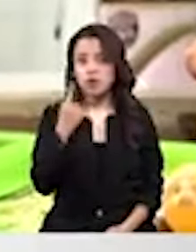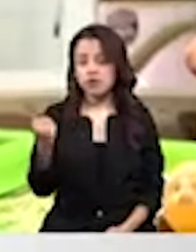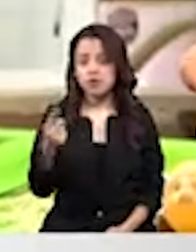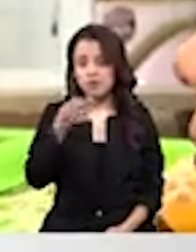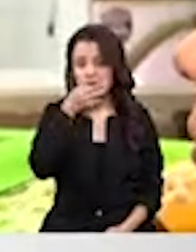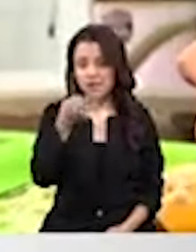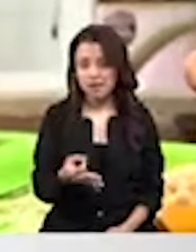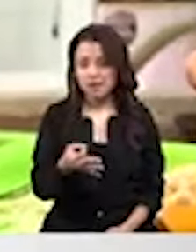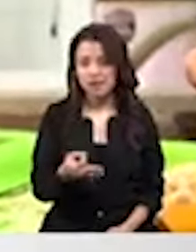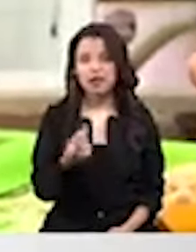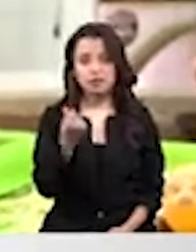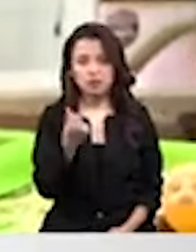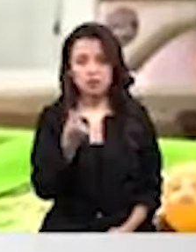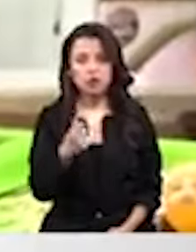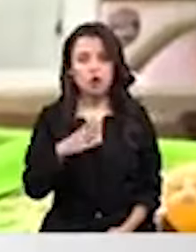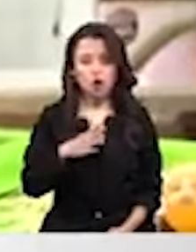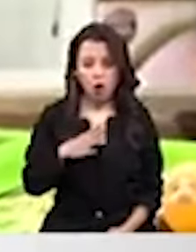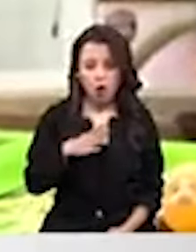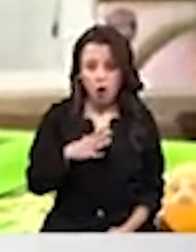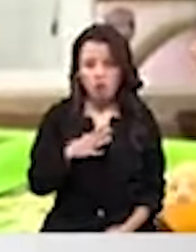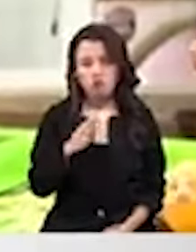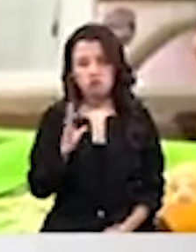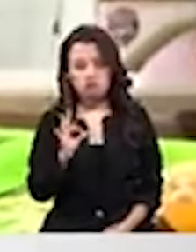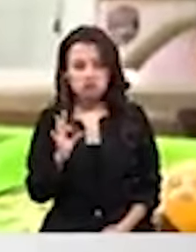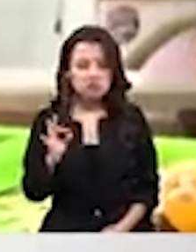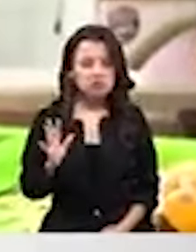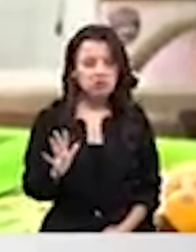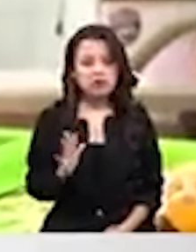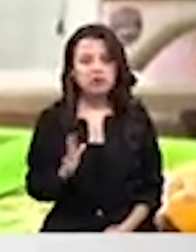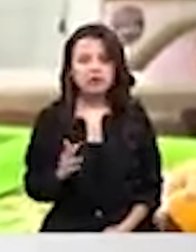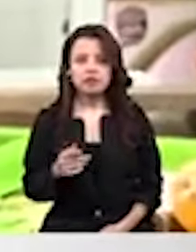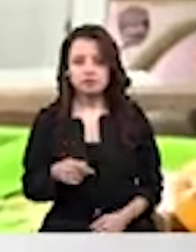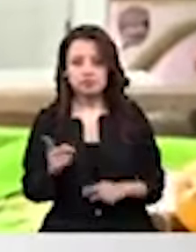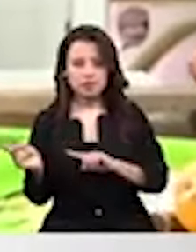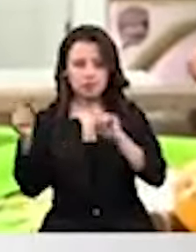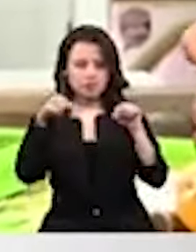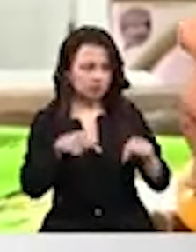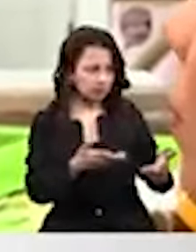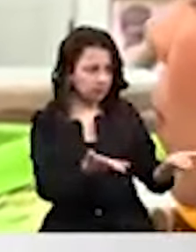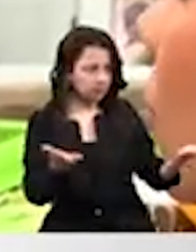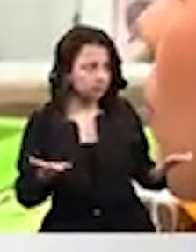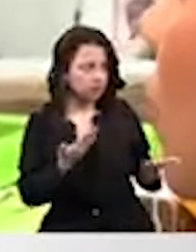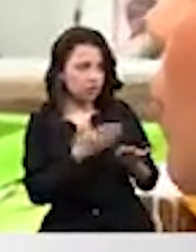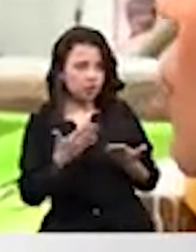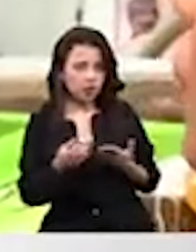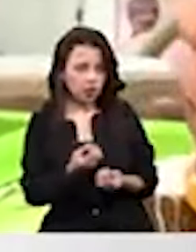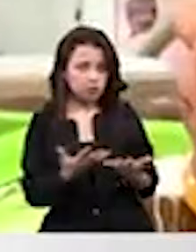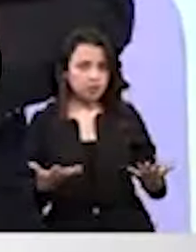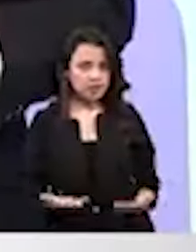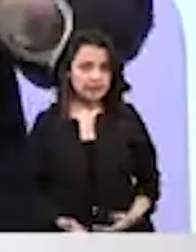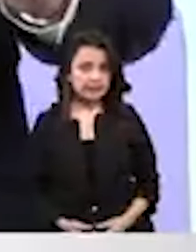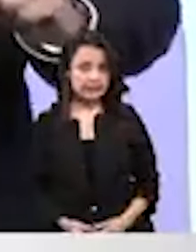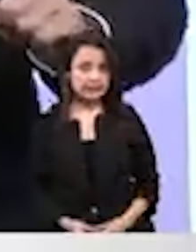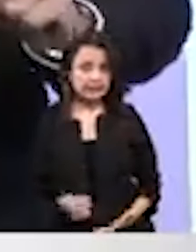muy, muy cómodos, muy económicos, están al alcance de la gente, pero uno viene realmente al sitio a comprar las cosas y todo está muy,